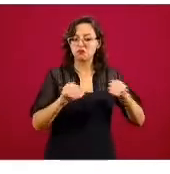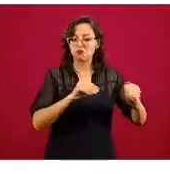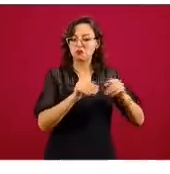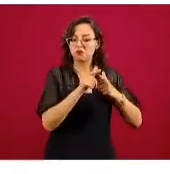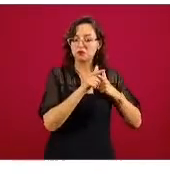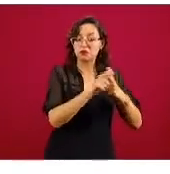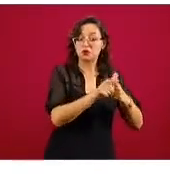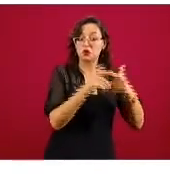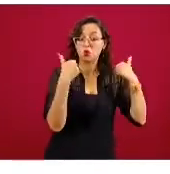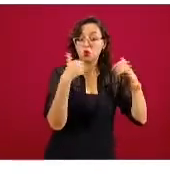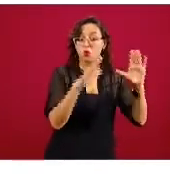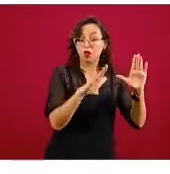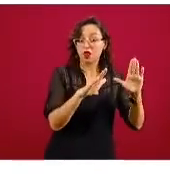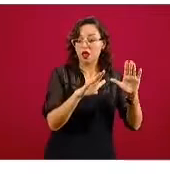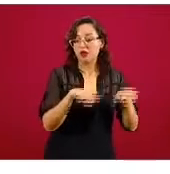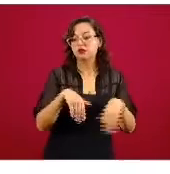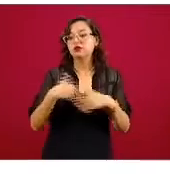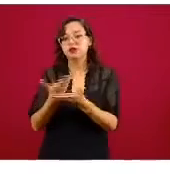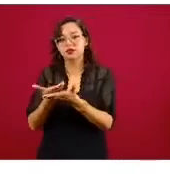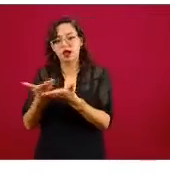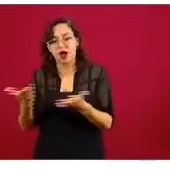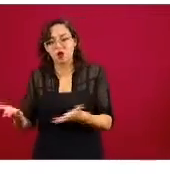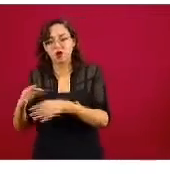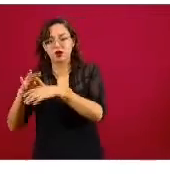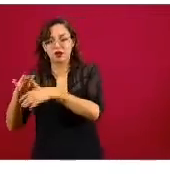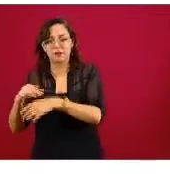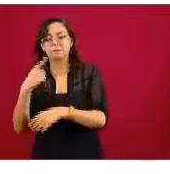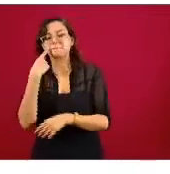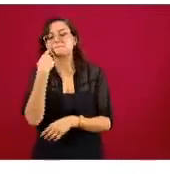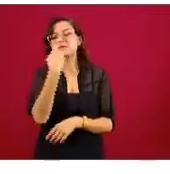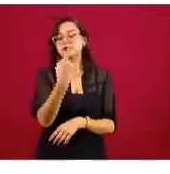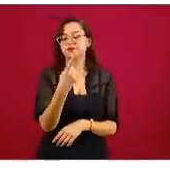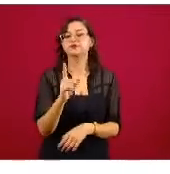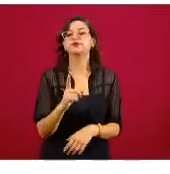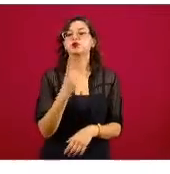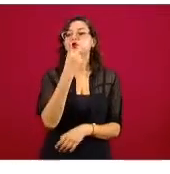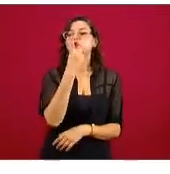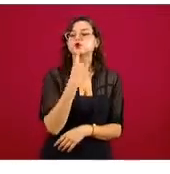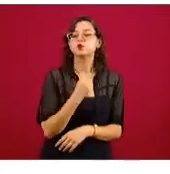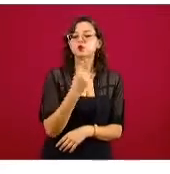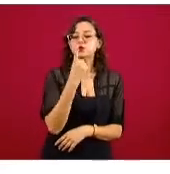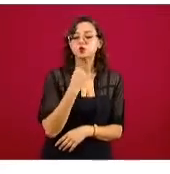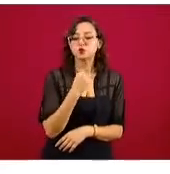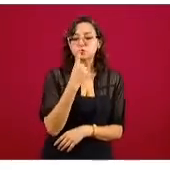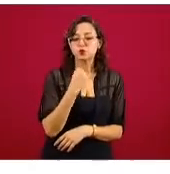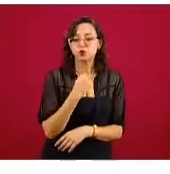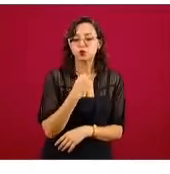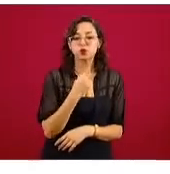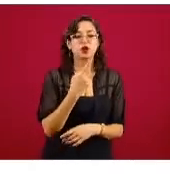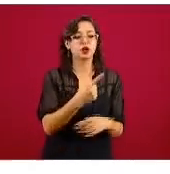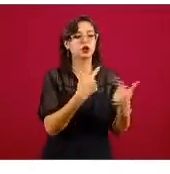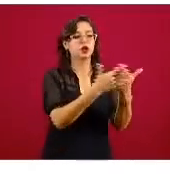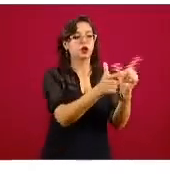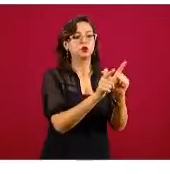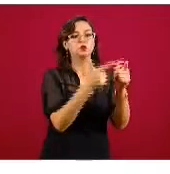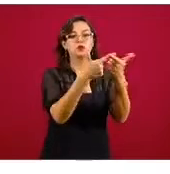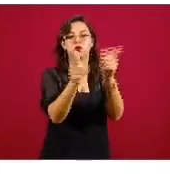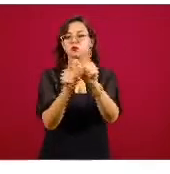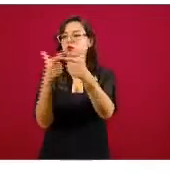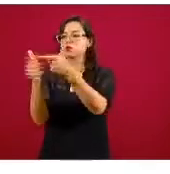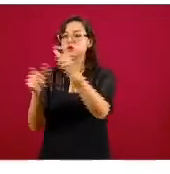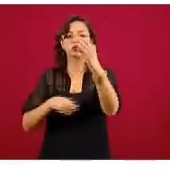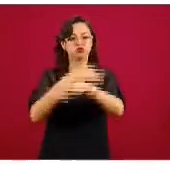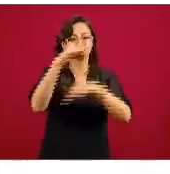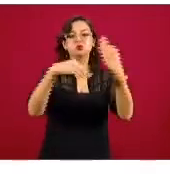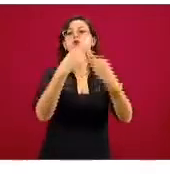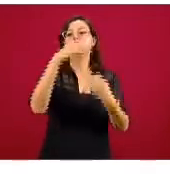explico. En la curva roja es una de las varias proyecciones que tenemos de todos estos grupos académicos,